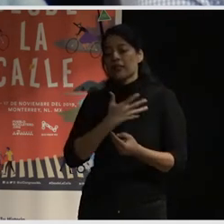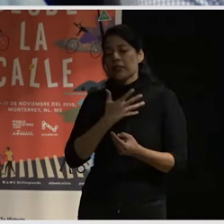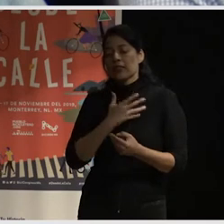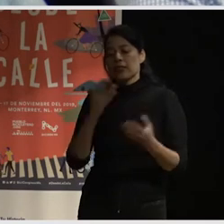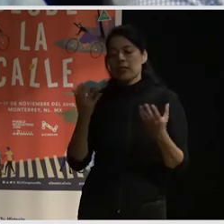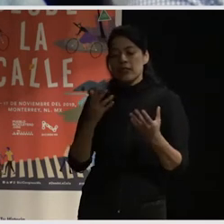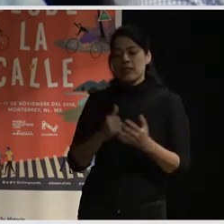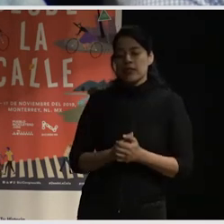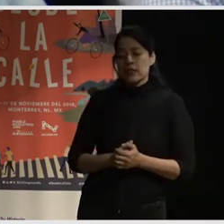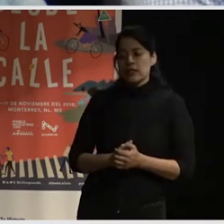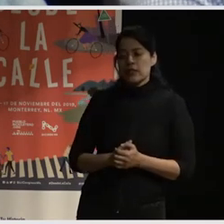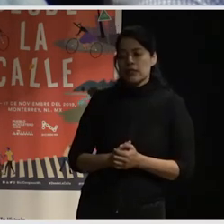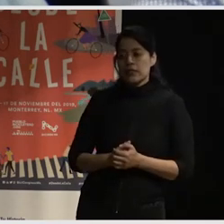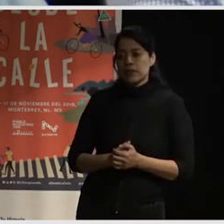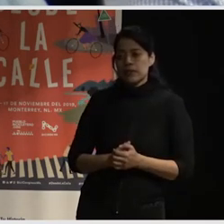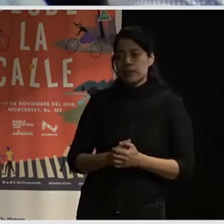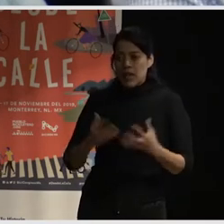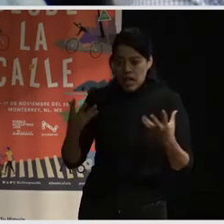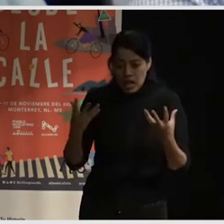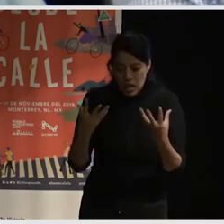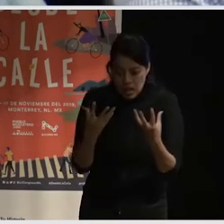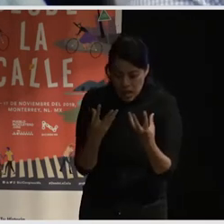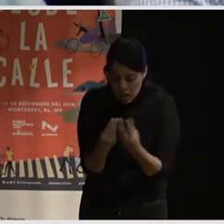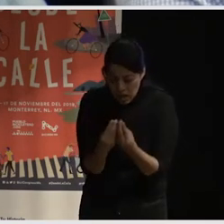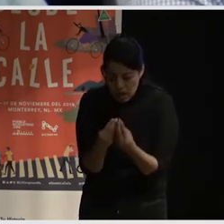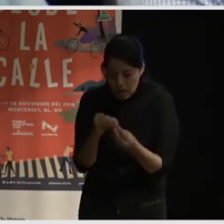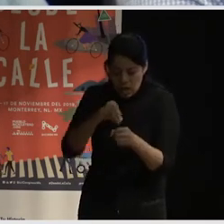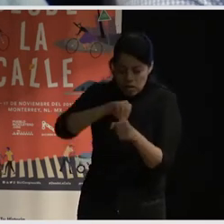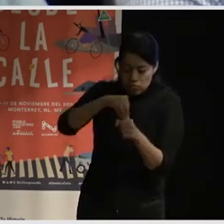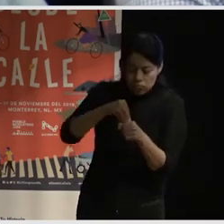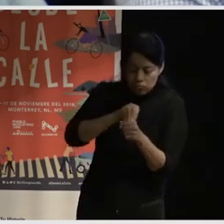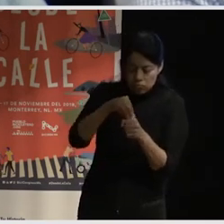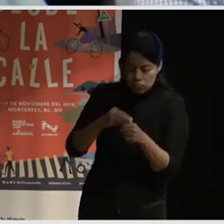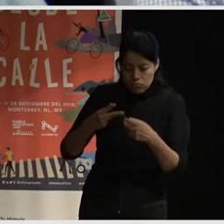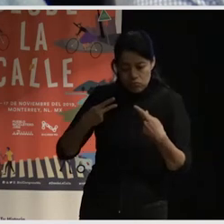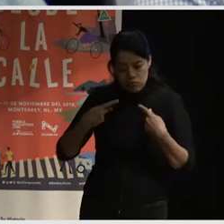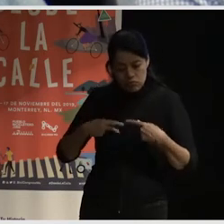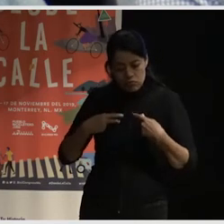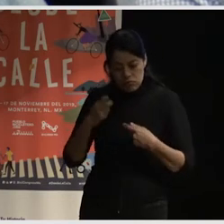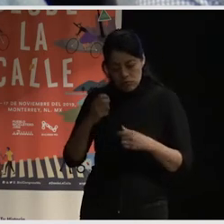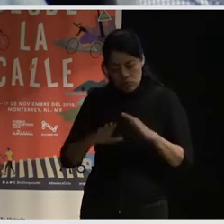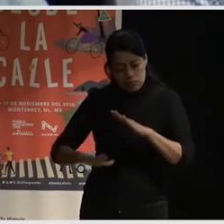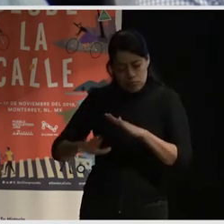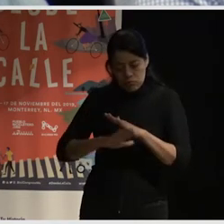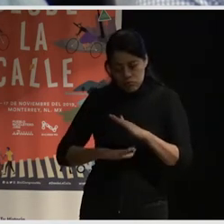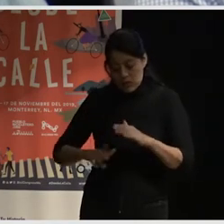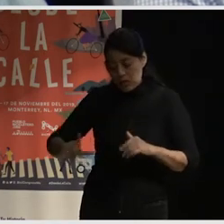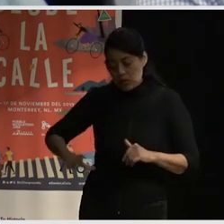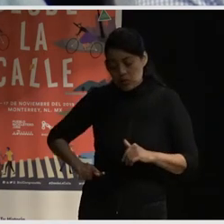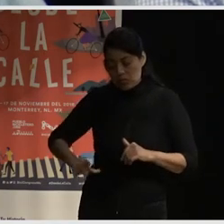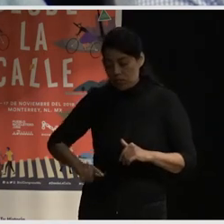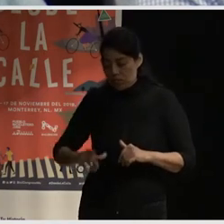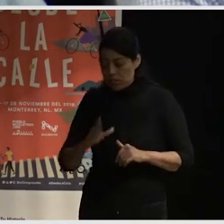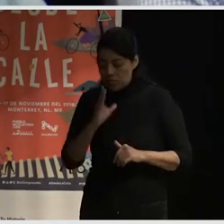en torno al aglutinamiento de la gente que es algo básico las autoridades difícilmente